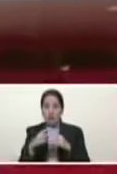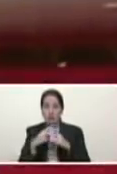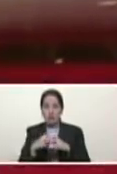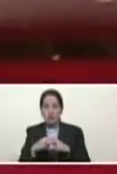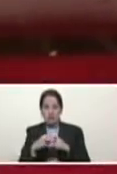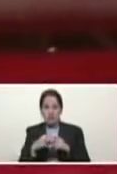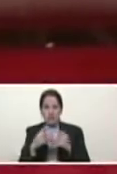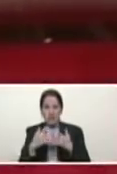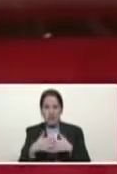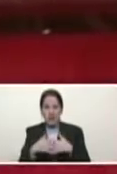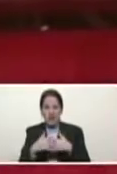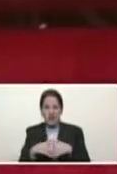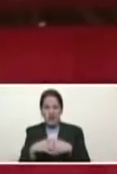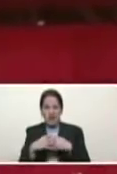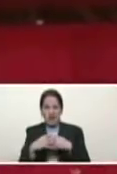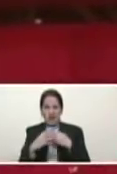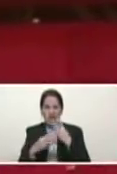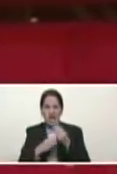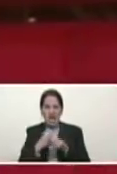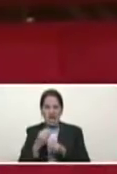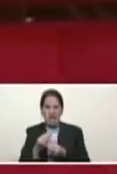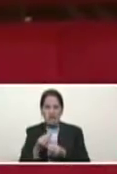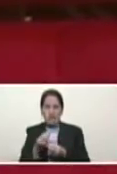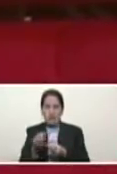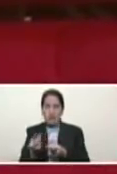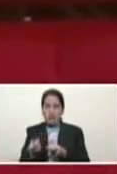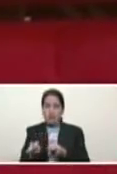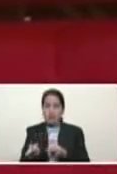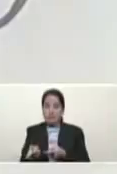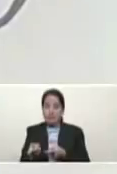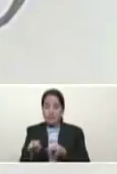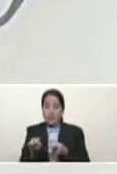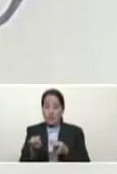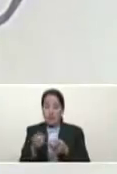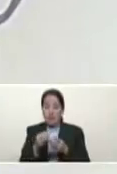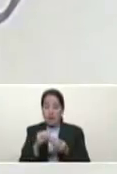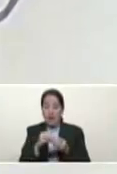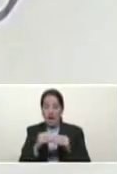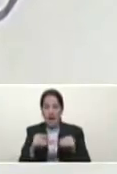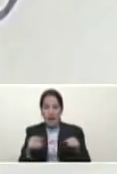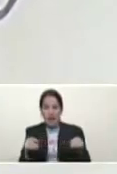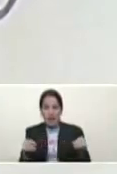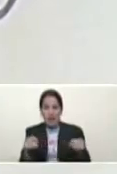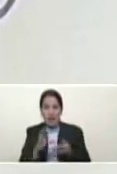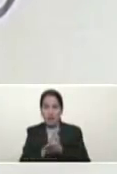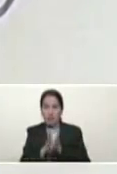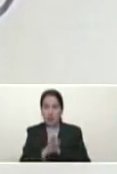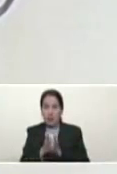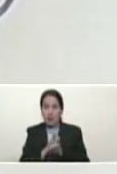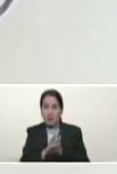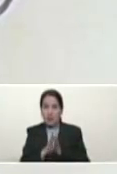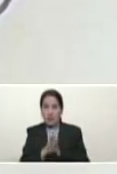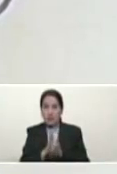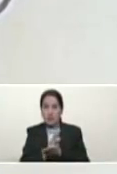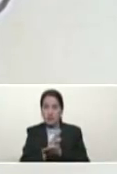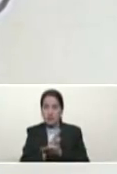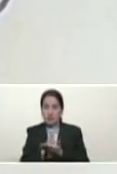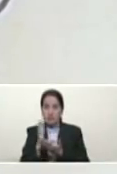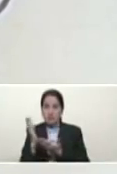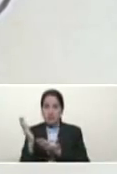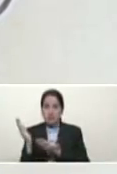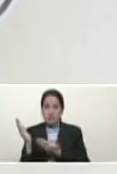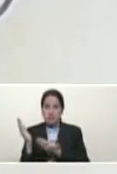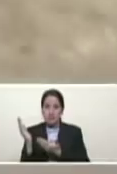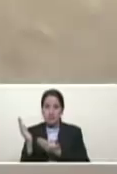harina precocida, harina de maíz. Un saludo de todo este pueblo que se encuentra con nosotros desde